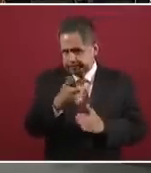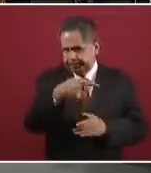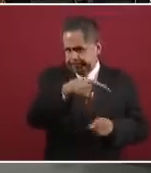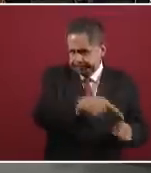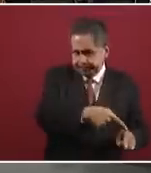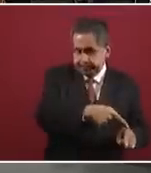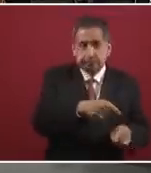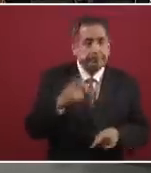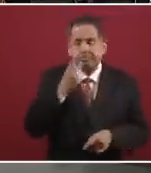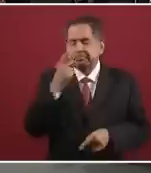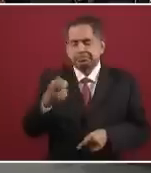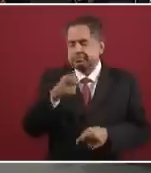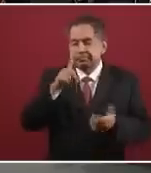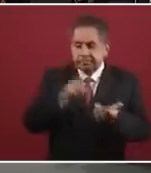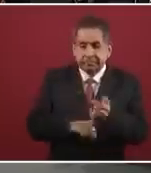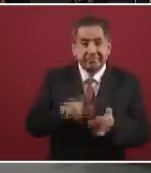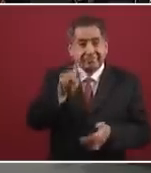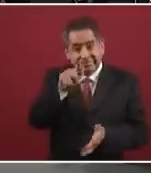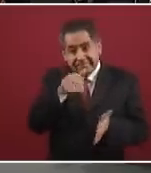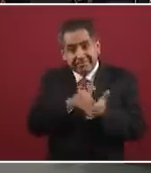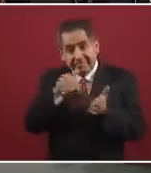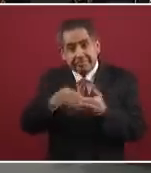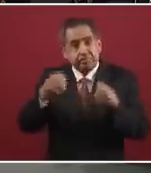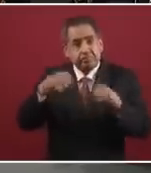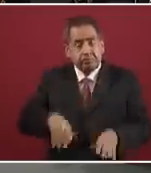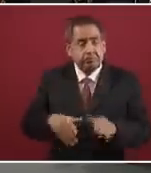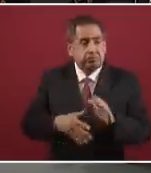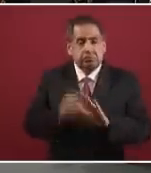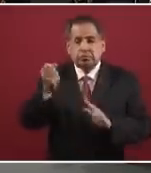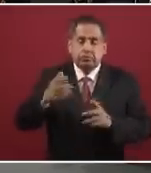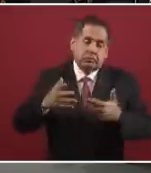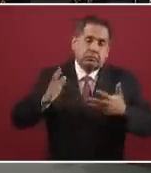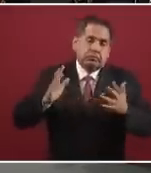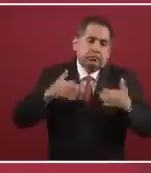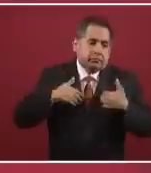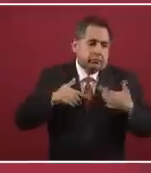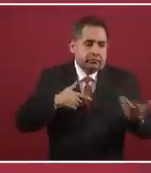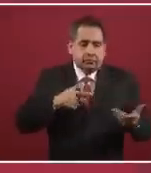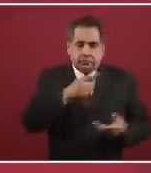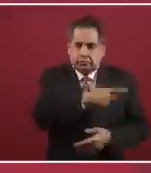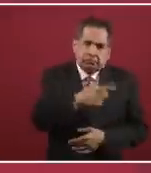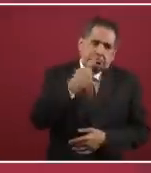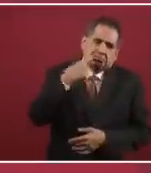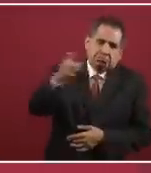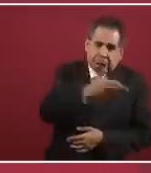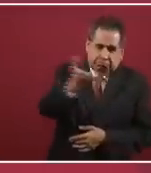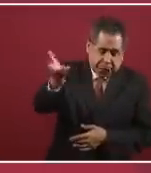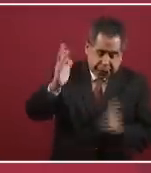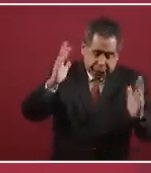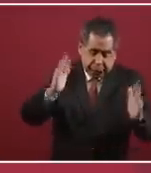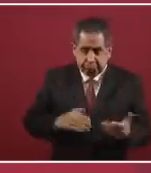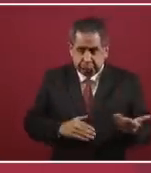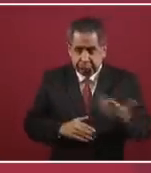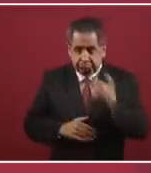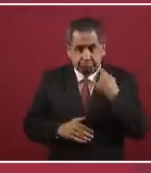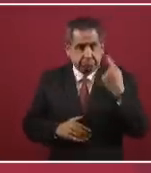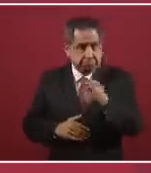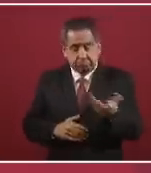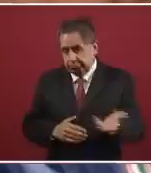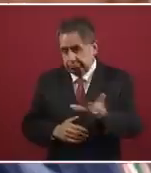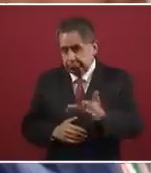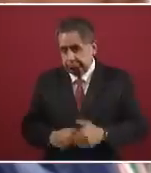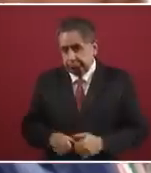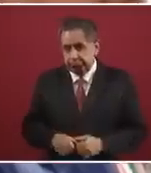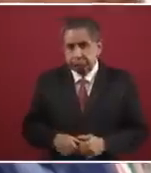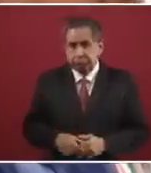él dice que hay 70 perdidos pues entonces que presentó una denuncia o sea este